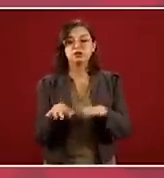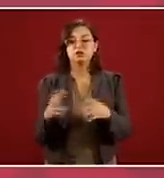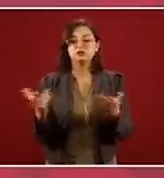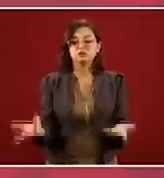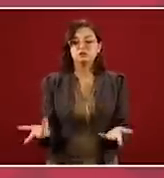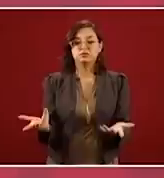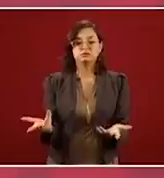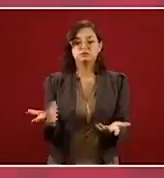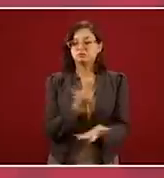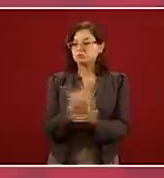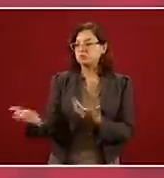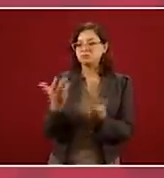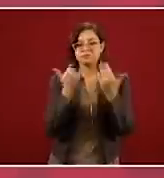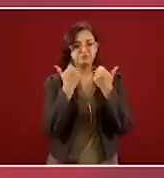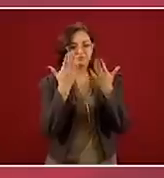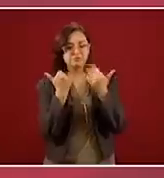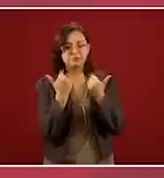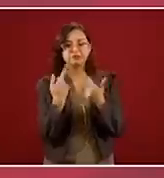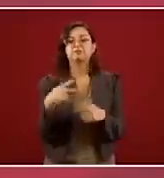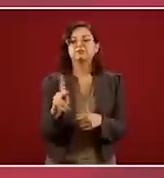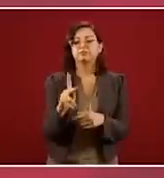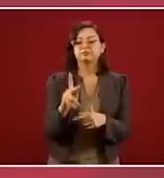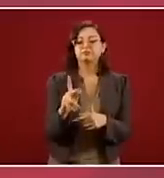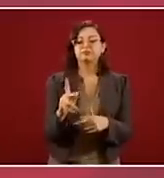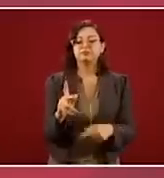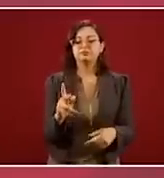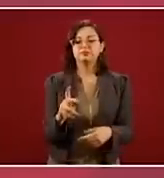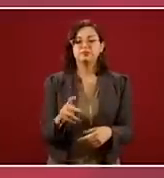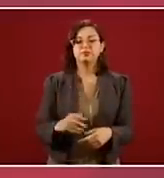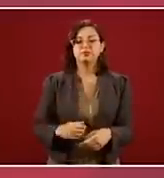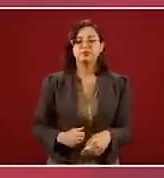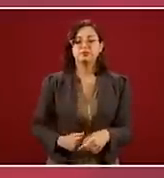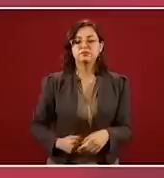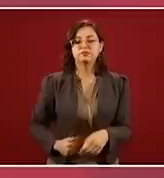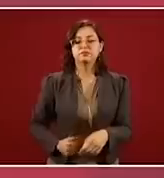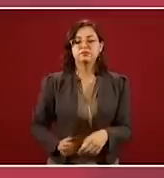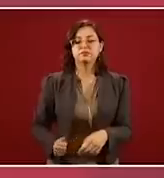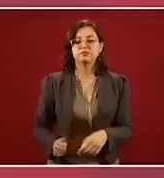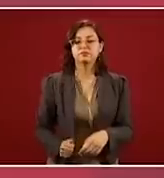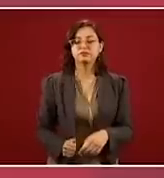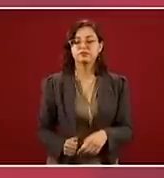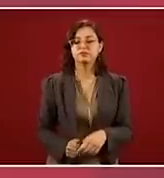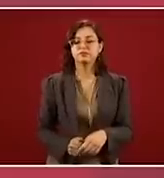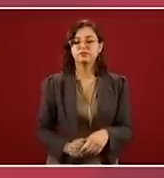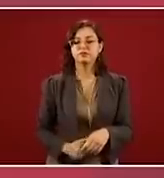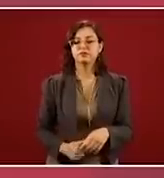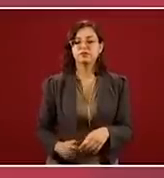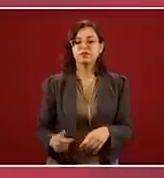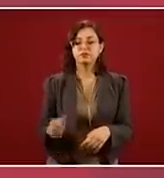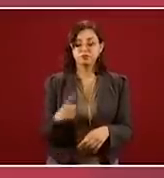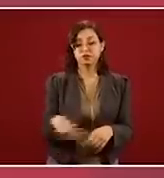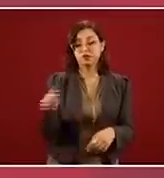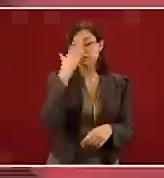no tenían salario mínimo, pero no solo eso, ¿saben cómo se producía el triple